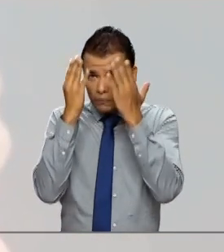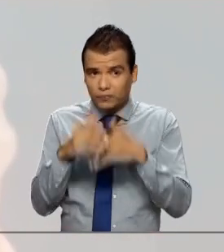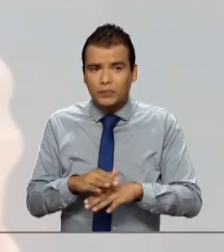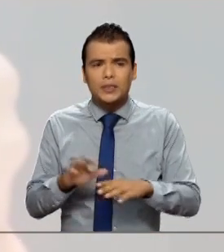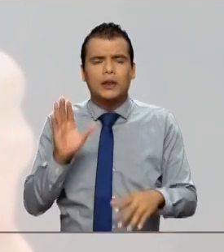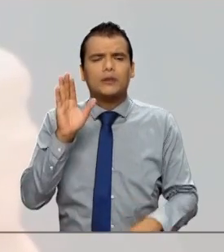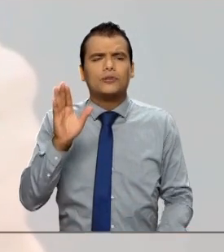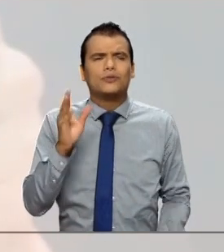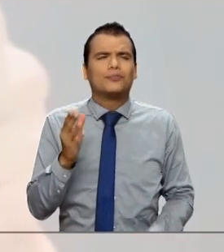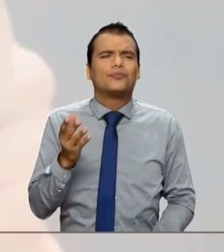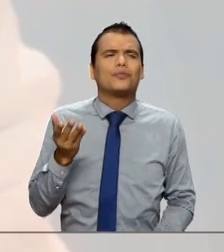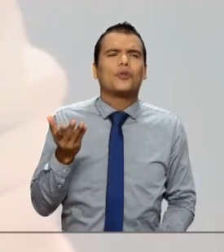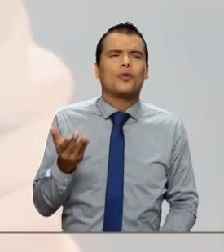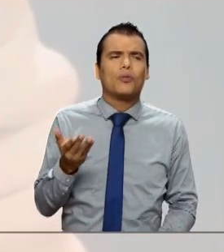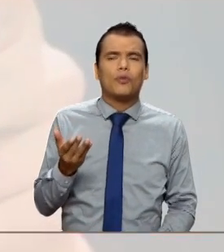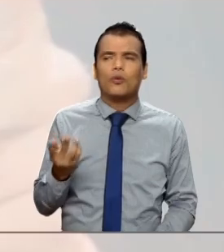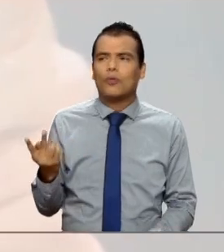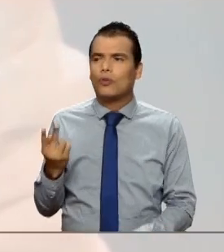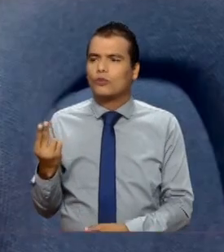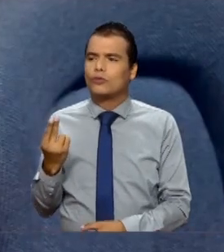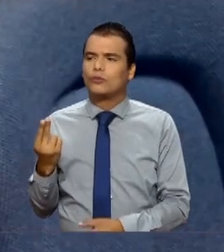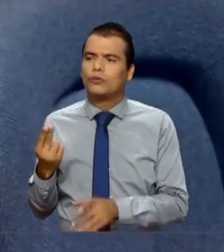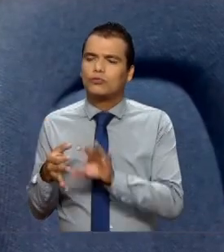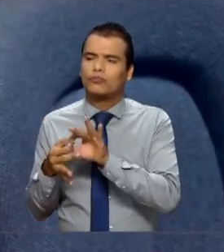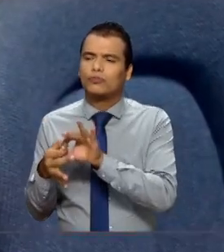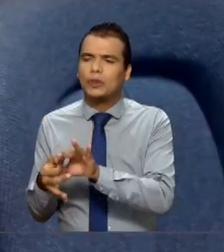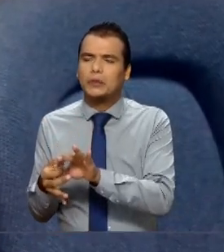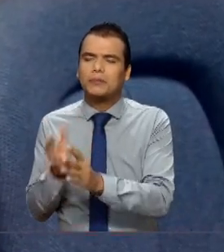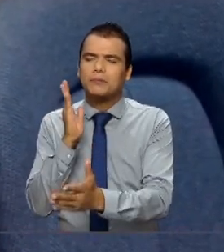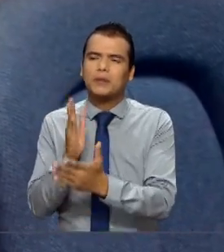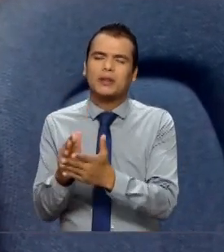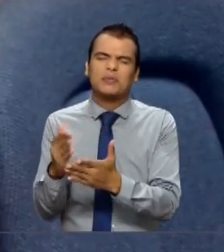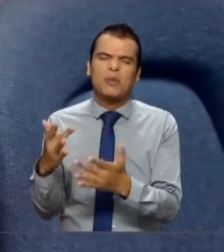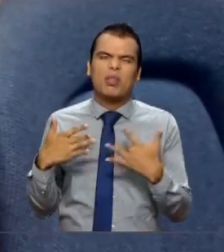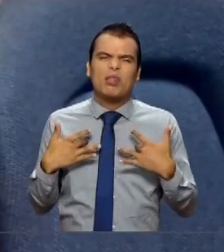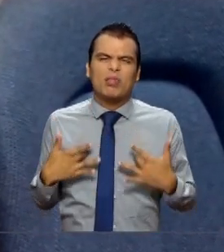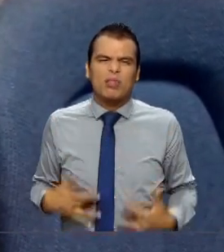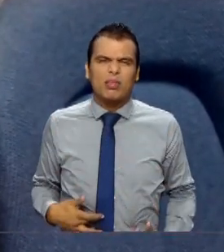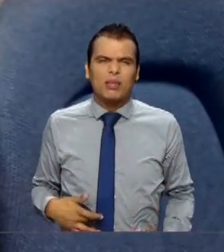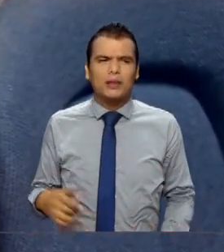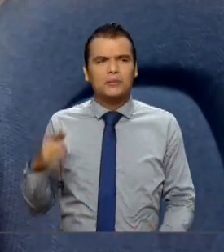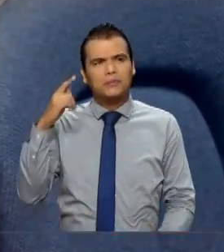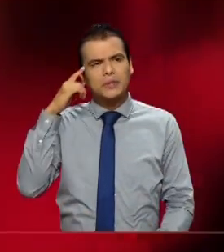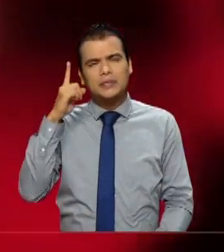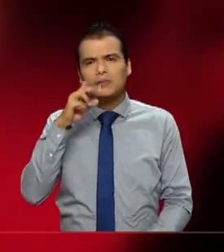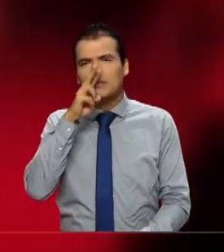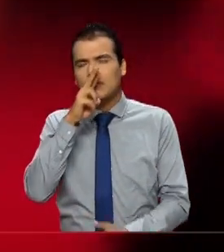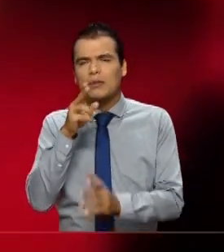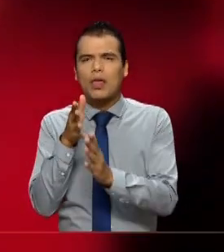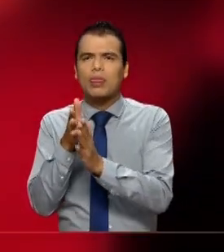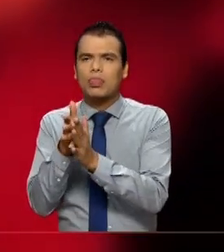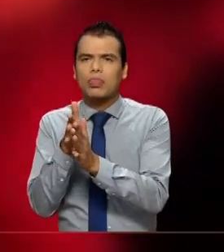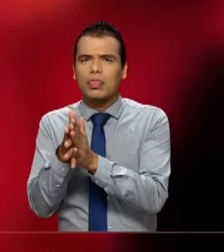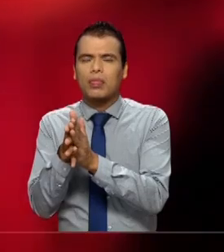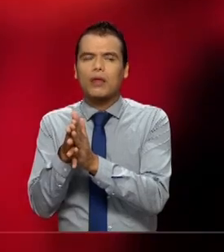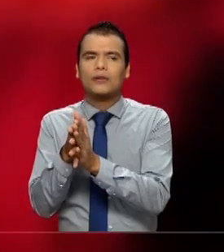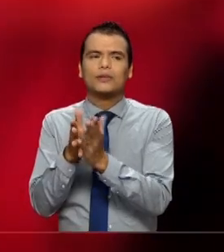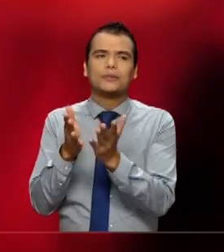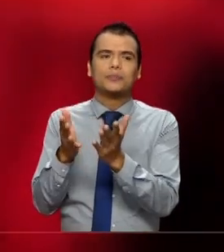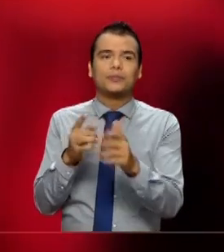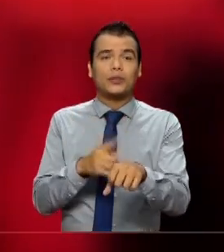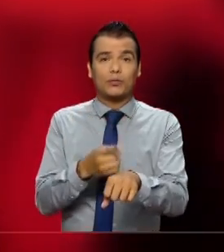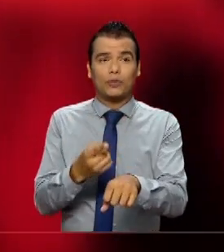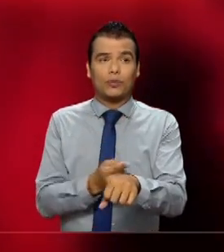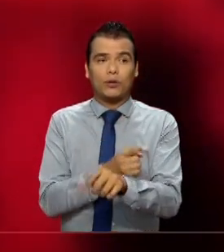pareja, en qué momento se pierde la honestidad o aceptamos nuestros errores y seguimos así. Durante una hora, 9